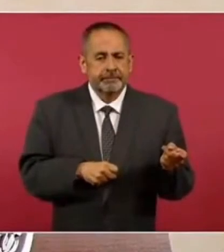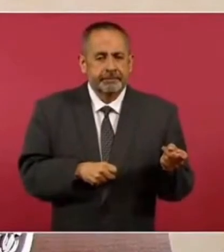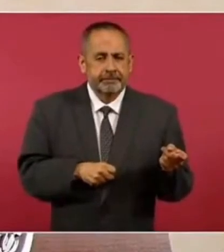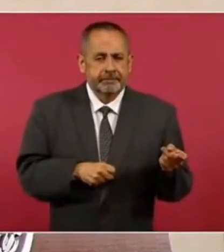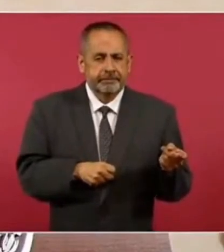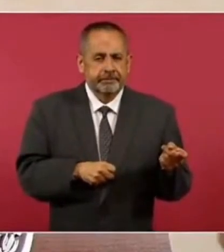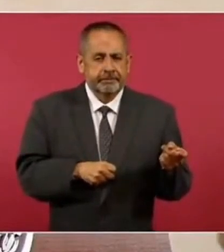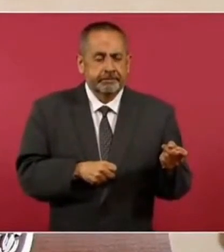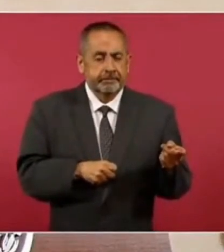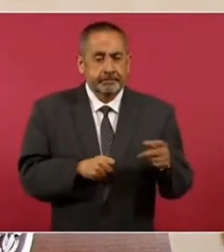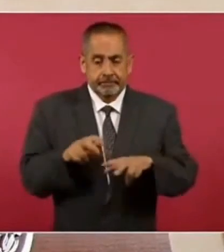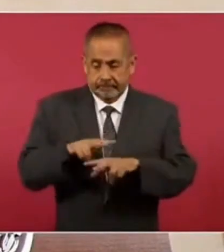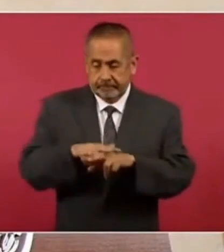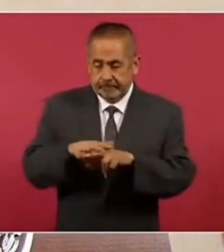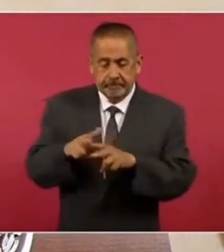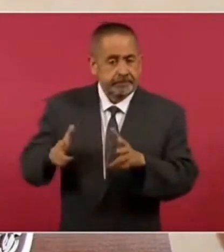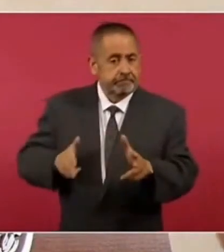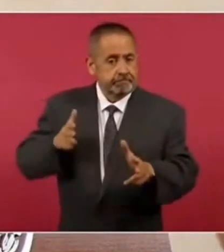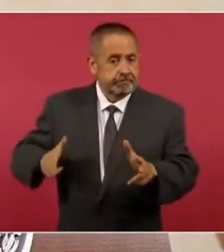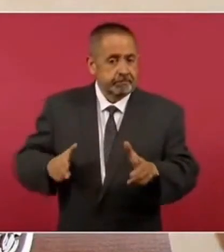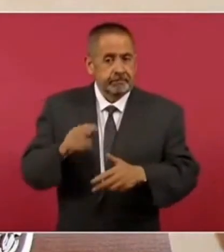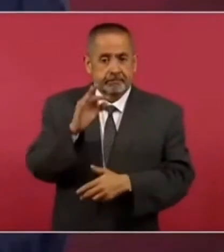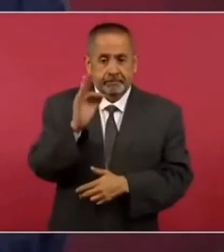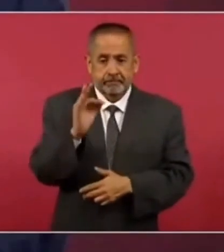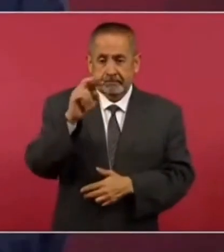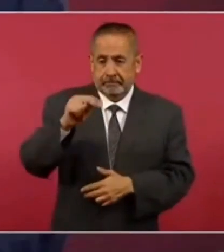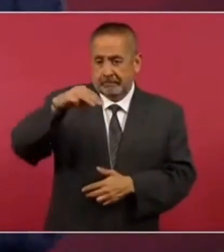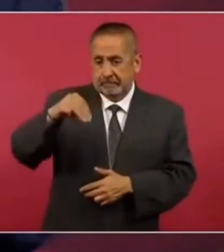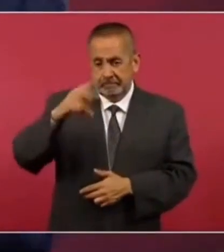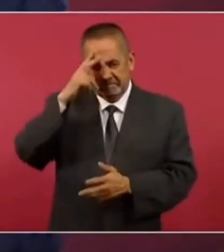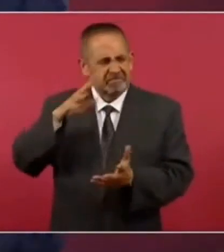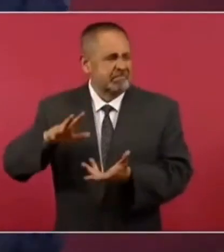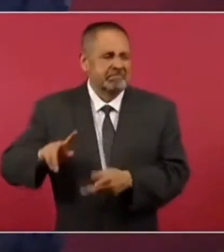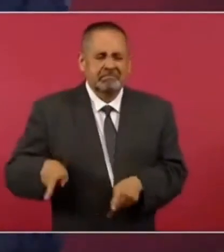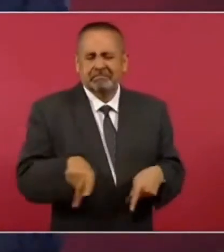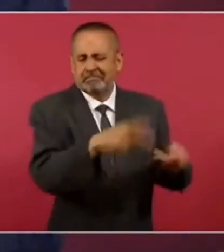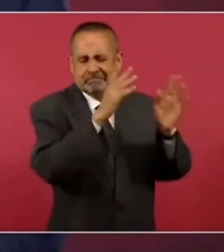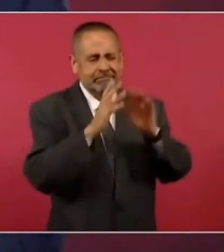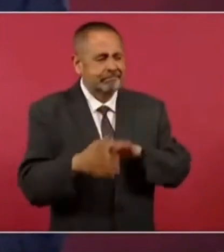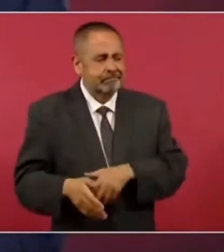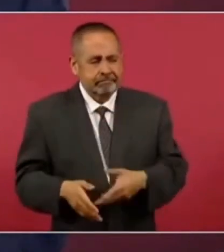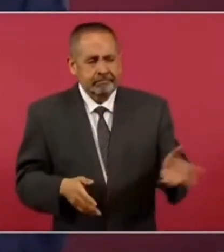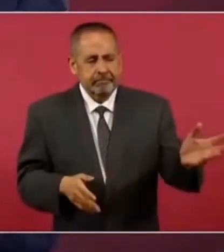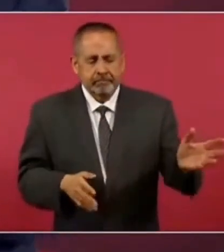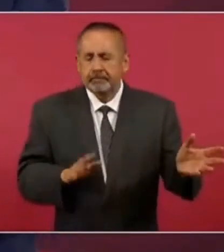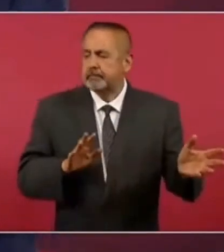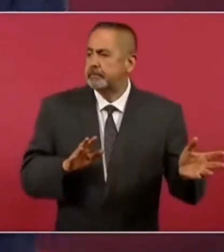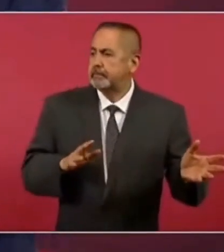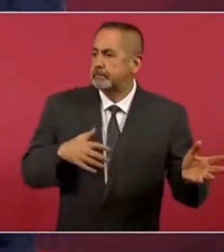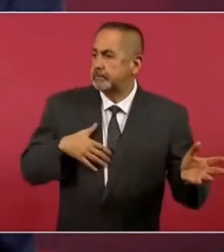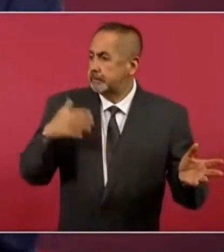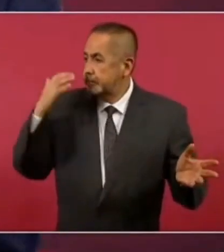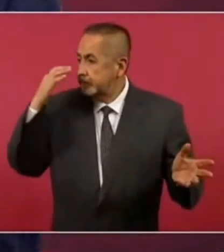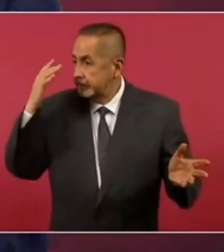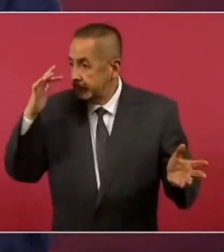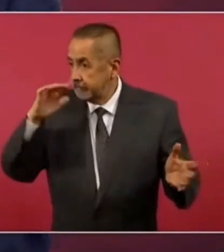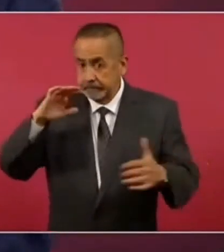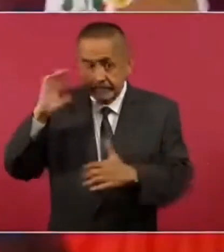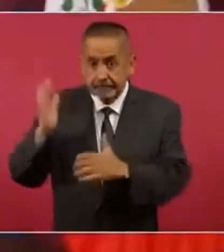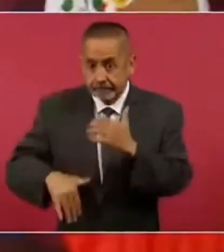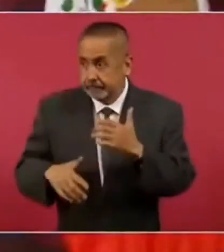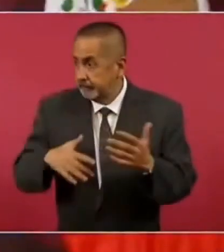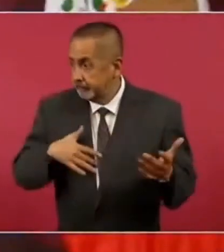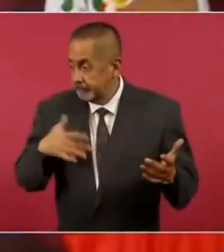se vendan los ferrocarriles nacionales y que el presidente que los vende